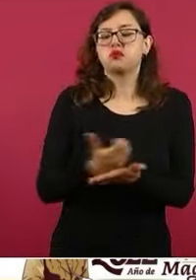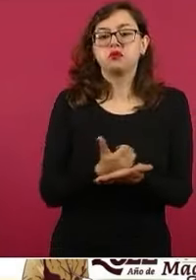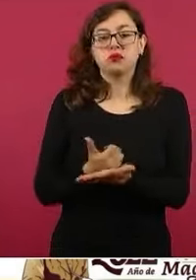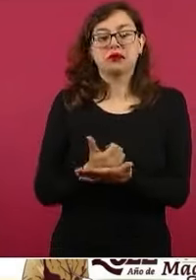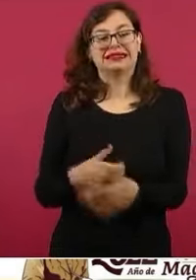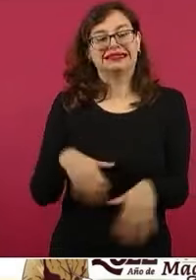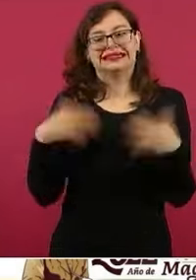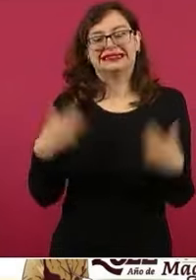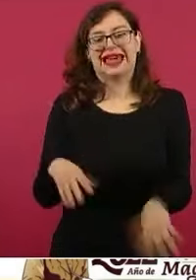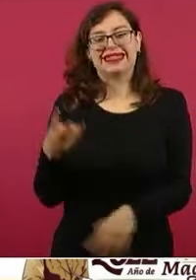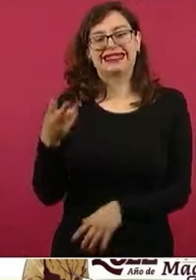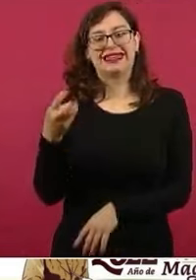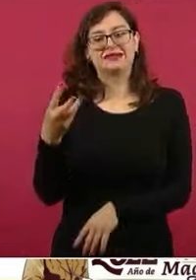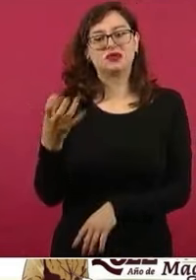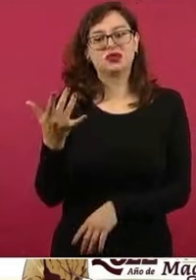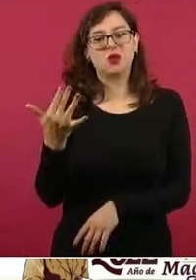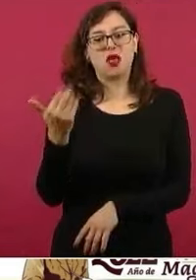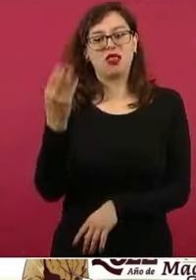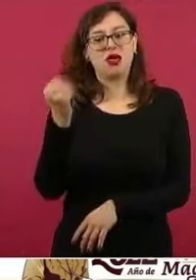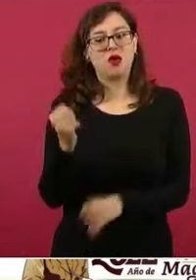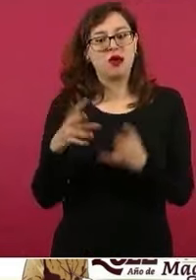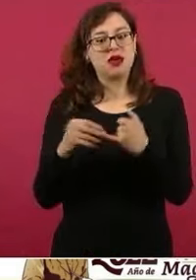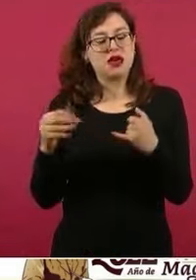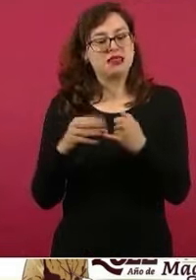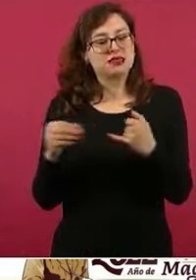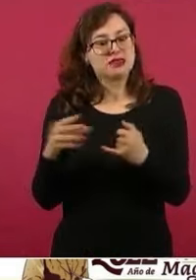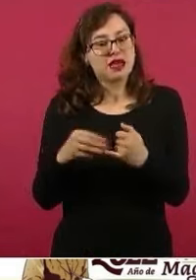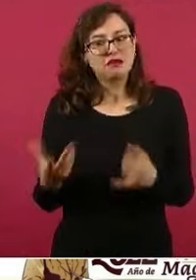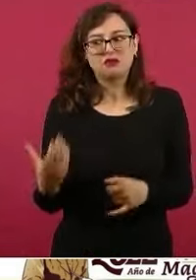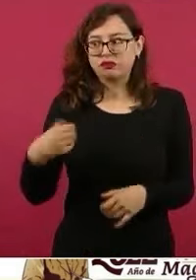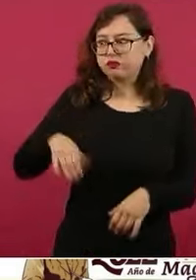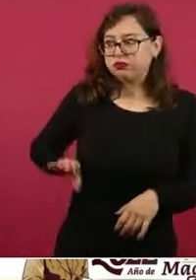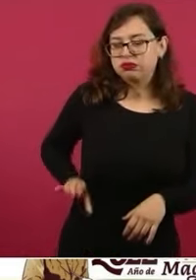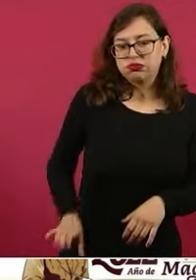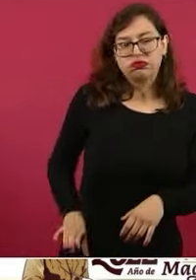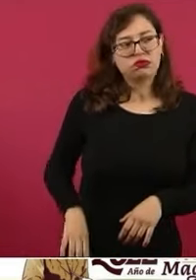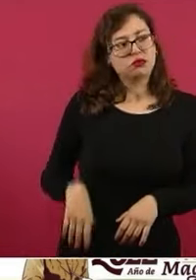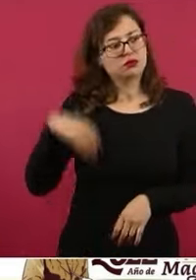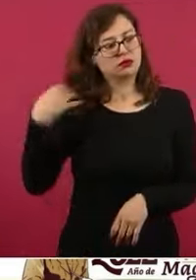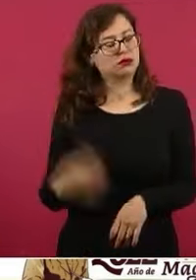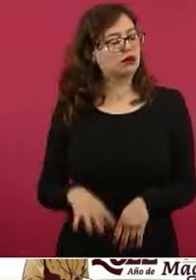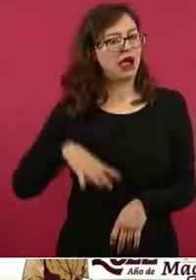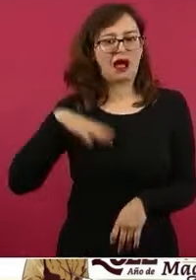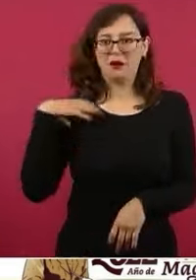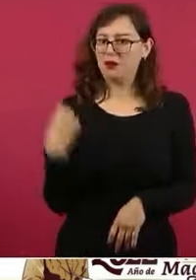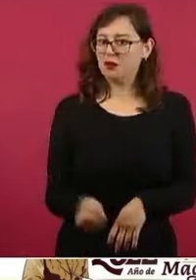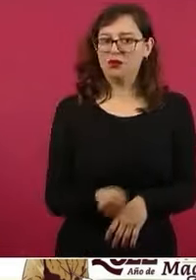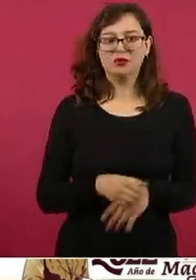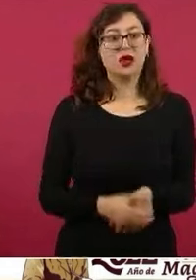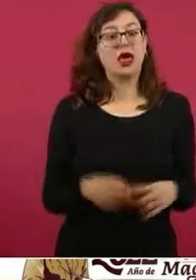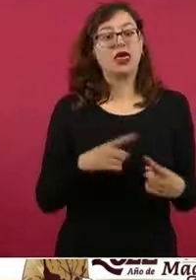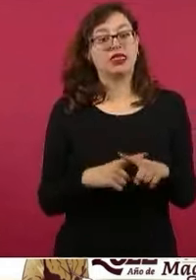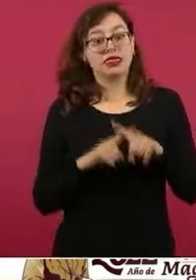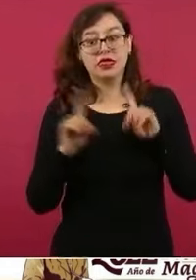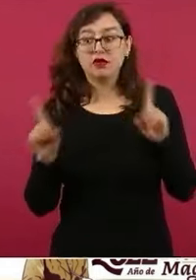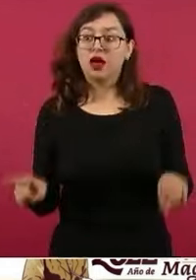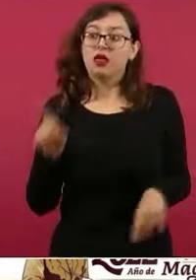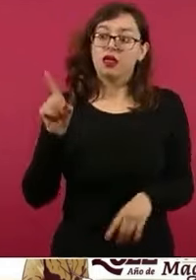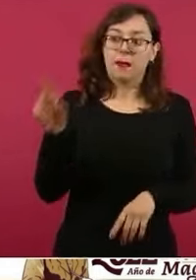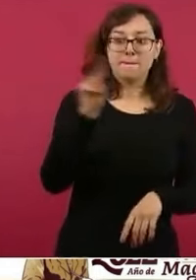3.59 de margen, muy pasados de rosca comparados con los 18 centavos de franquicia Pemex, otra vez en Lázaro